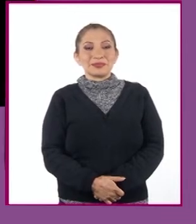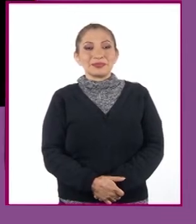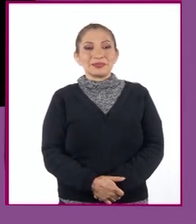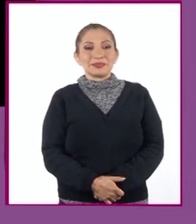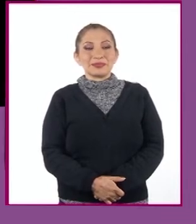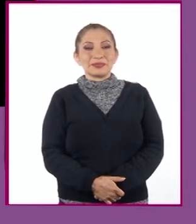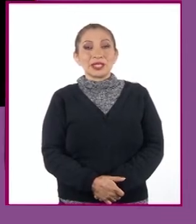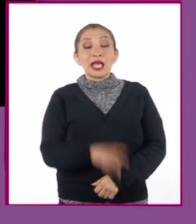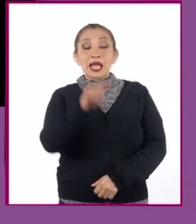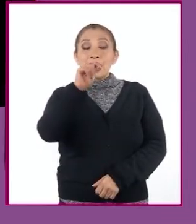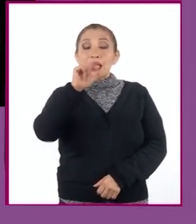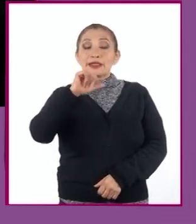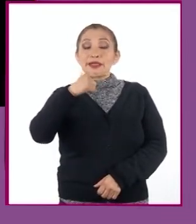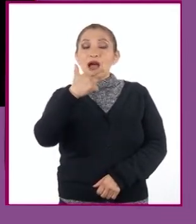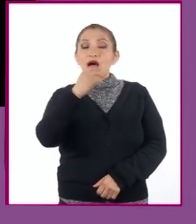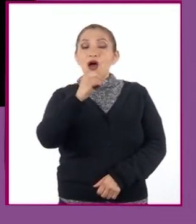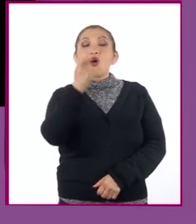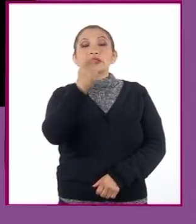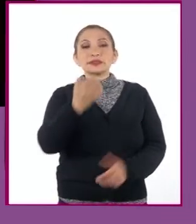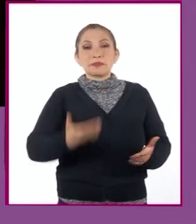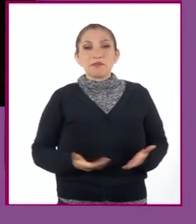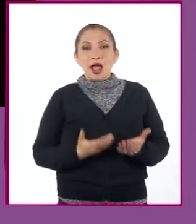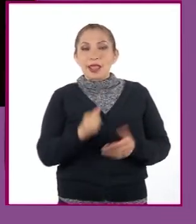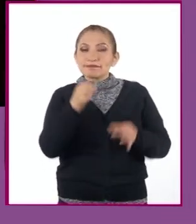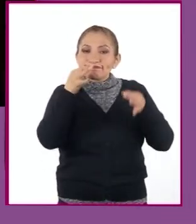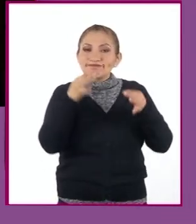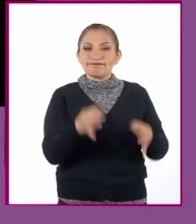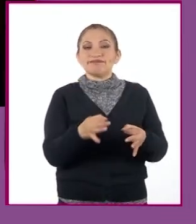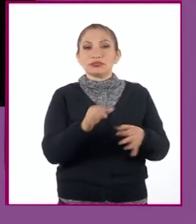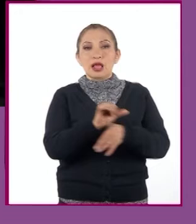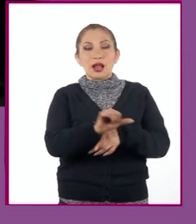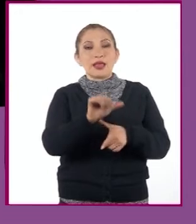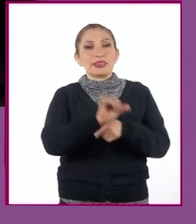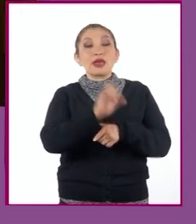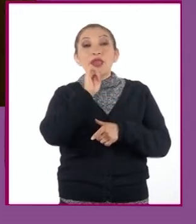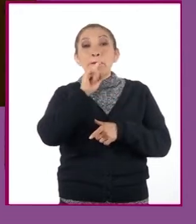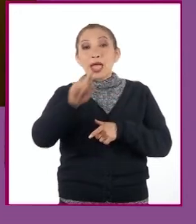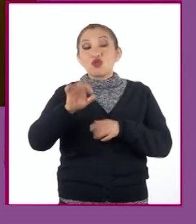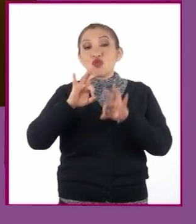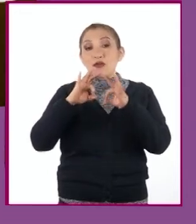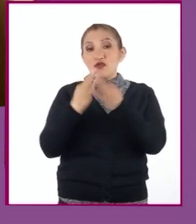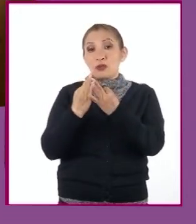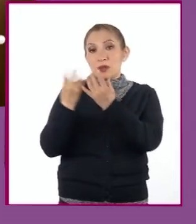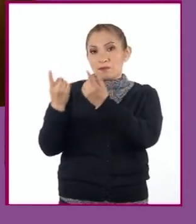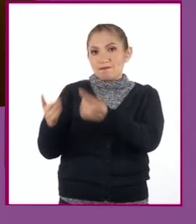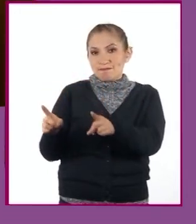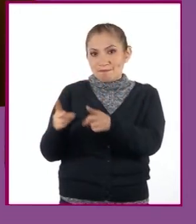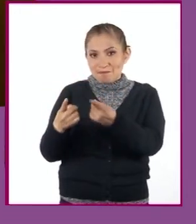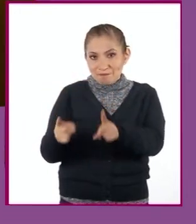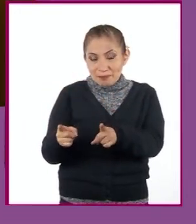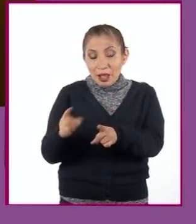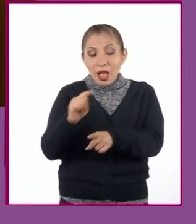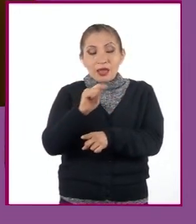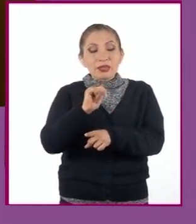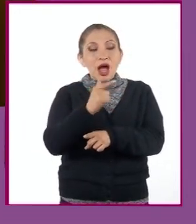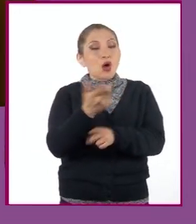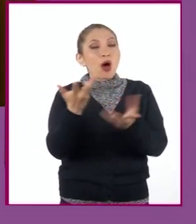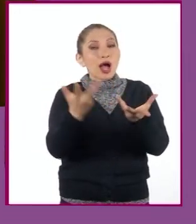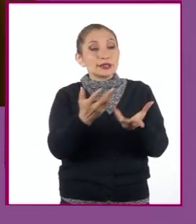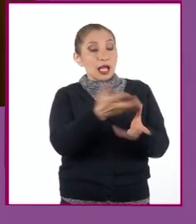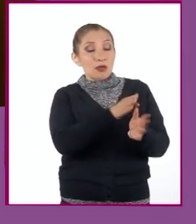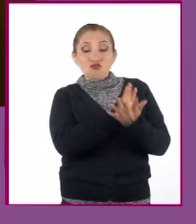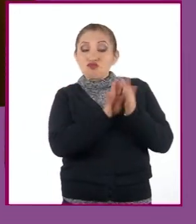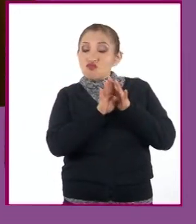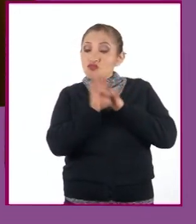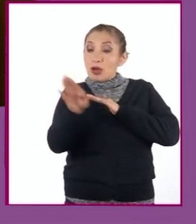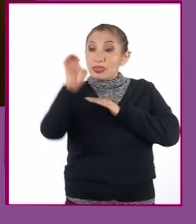El tango es el baile representativo de Argentina y también es un género musical. El tango es producto de la